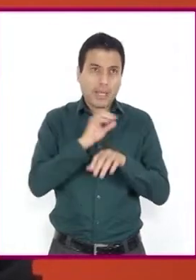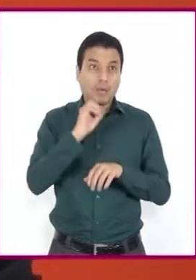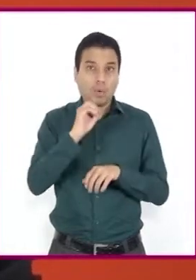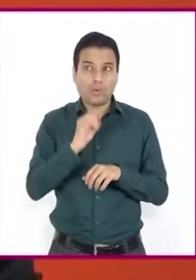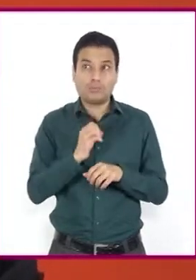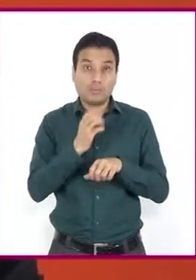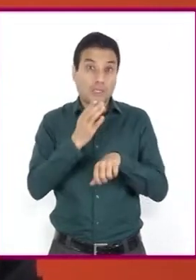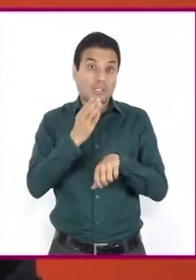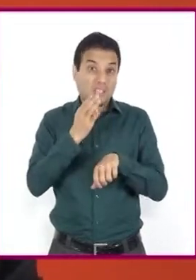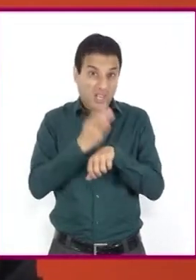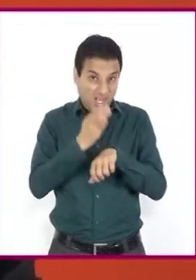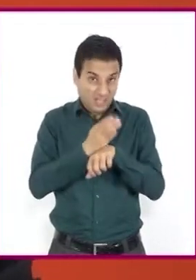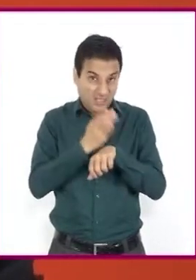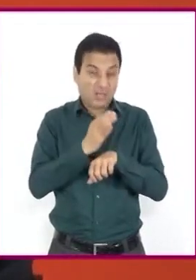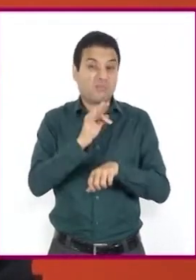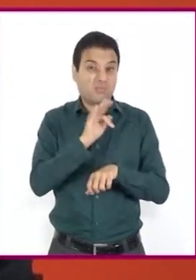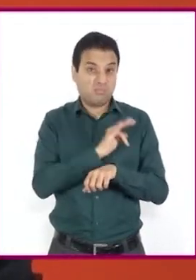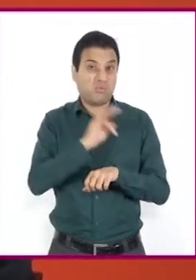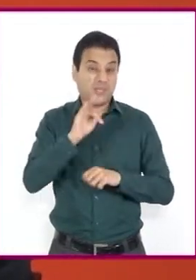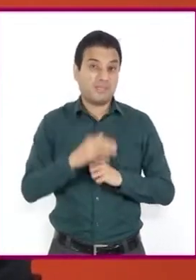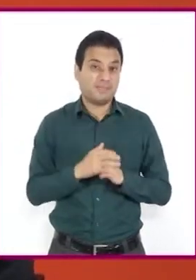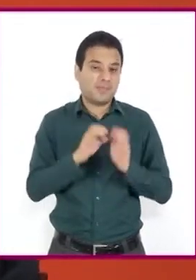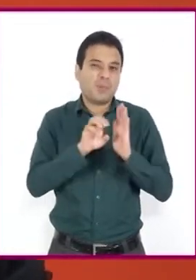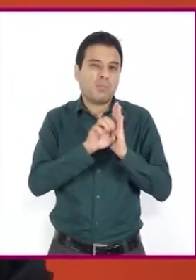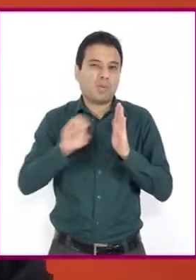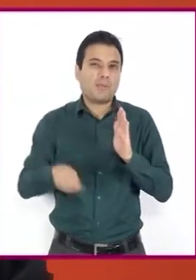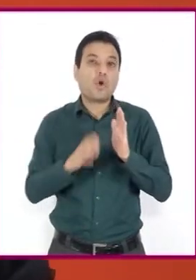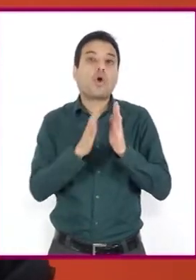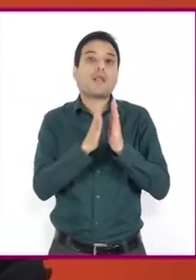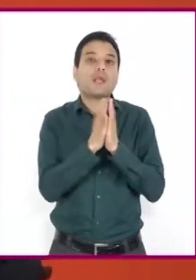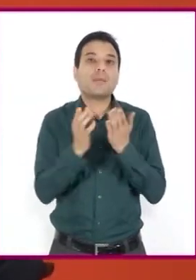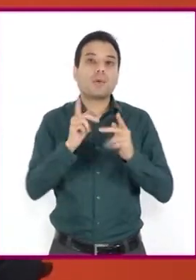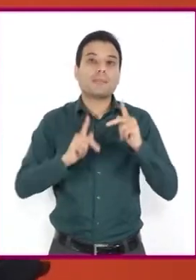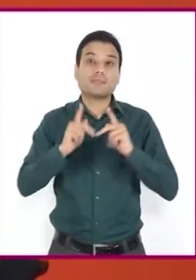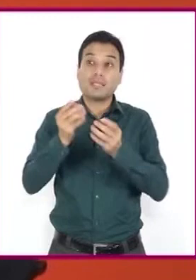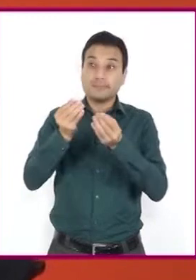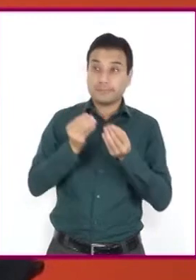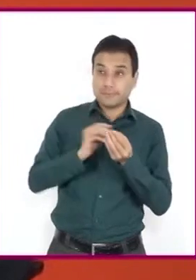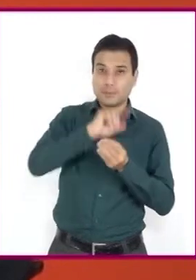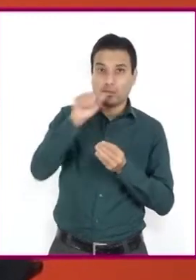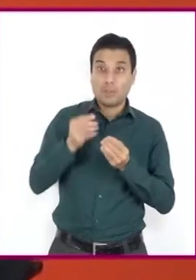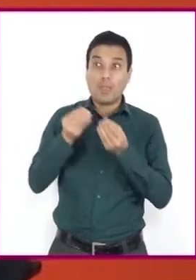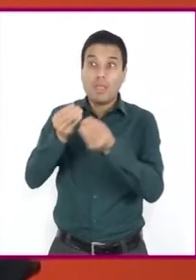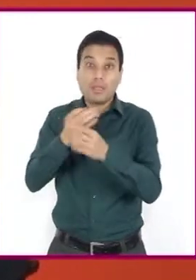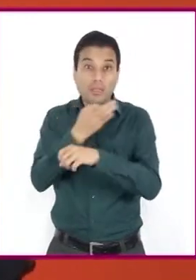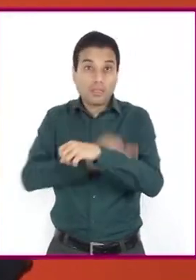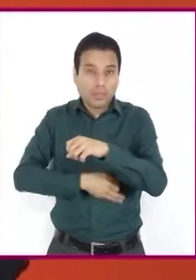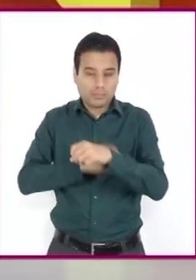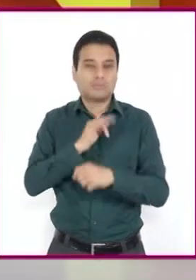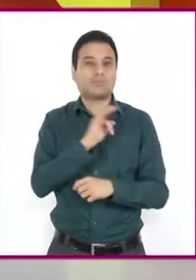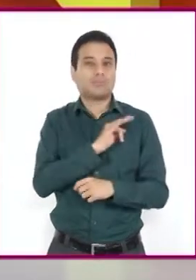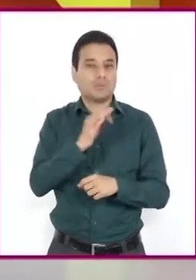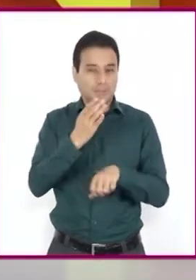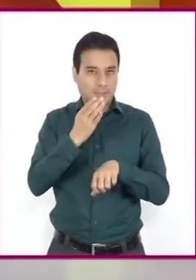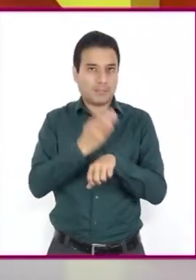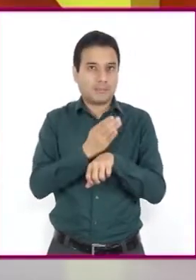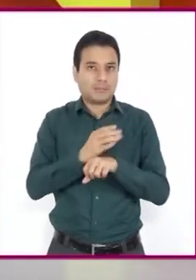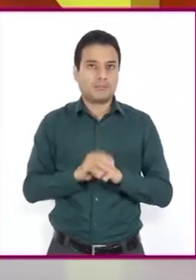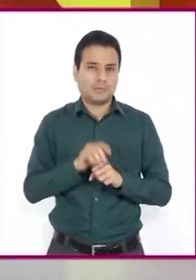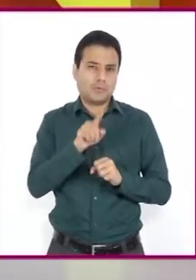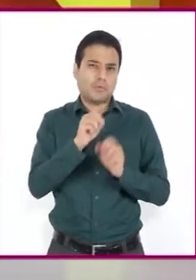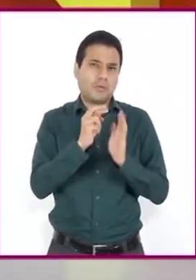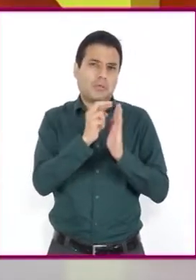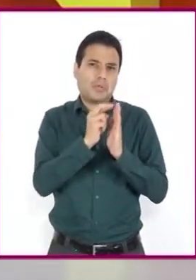de que devuelvan a destiempo un libro a la biblioteca. Por eso, deben de estar al pendiente y no dar por hecho que ya saben